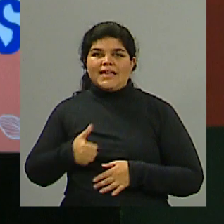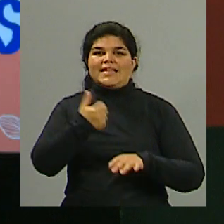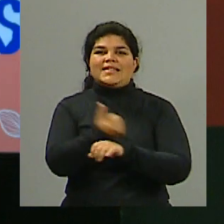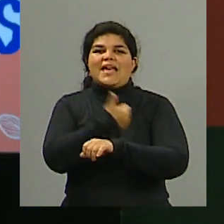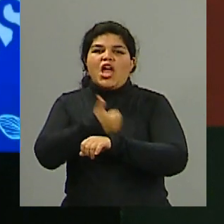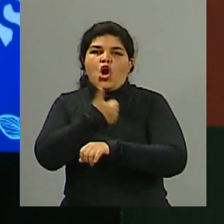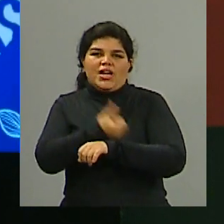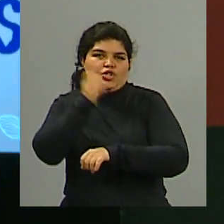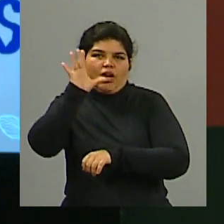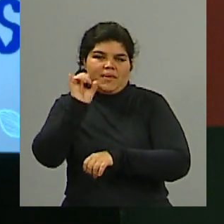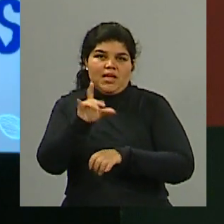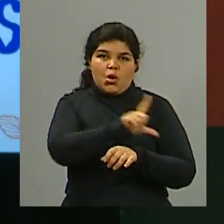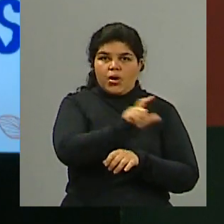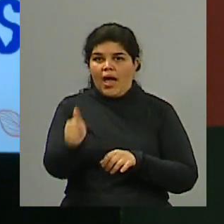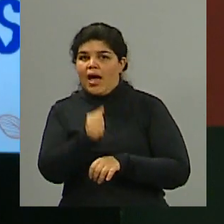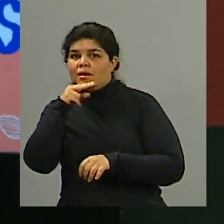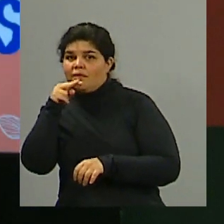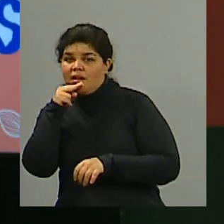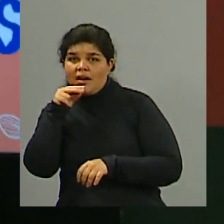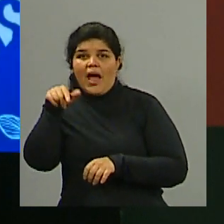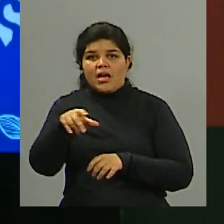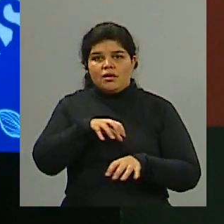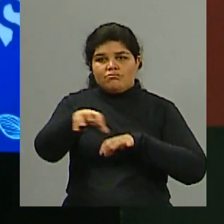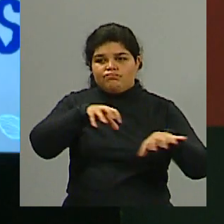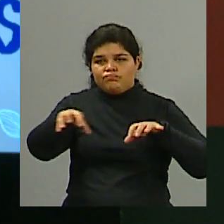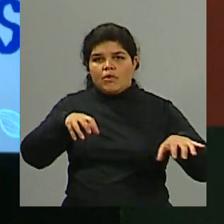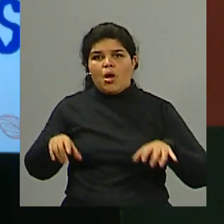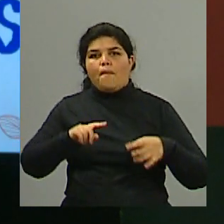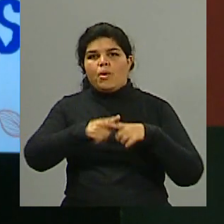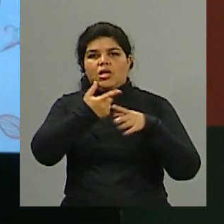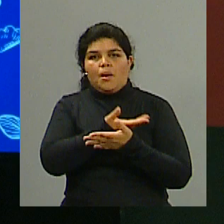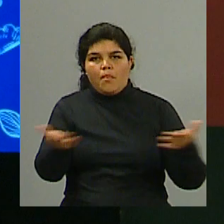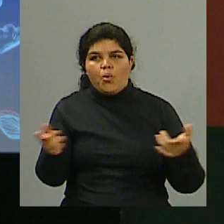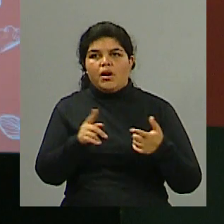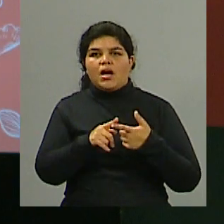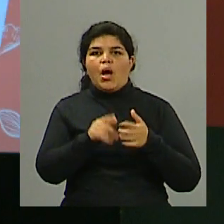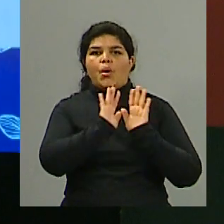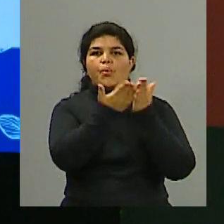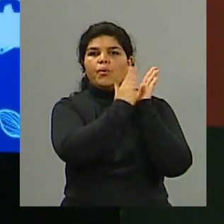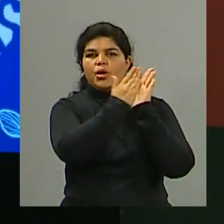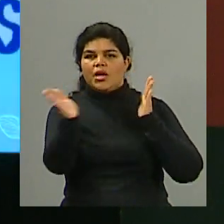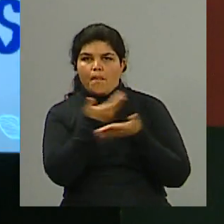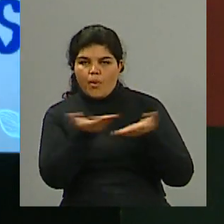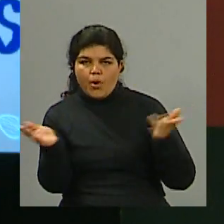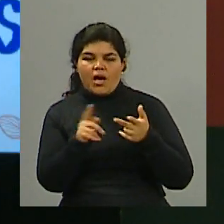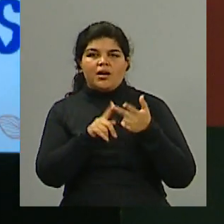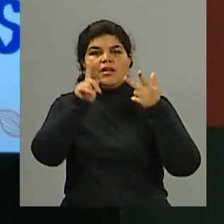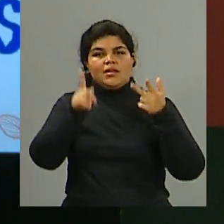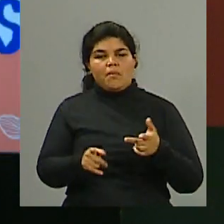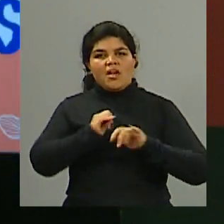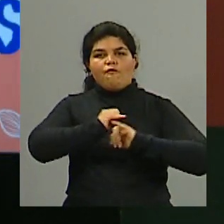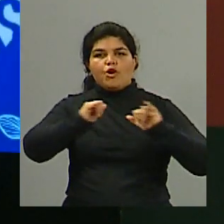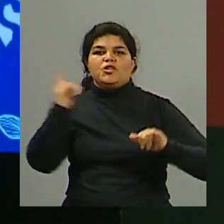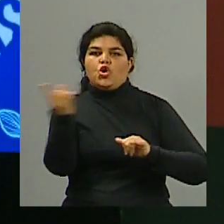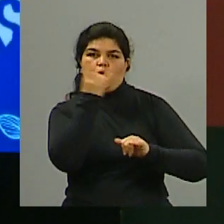a viernes nada más, abierta a diferentes organismos del Estado, y se difundían programas de políticas públicas, de bibliotecas populares, las informaciones de las